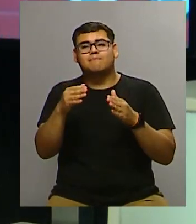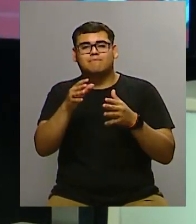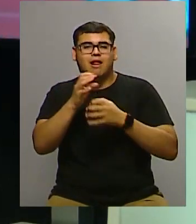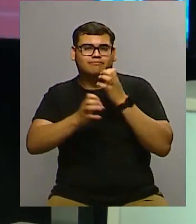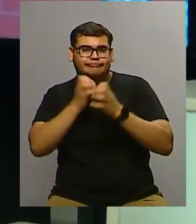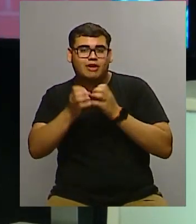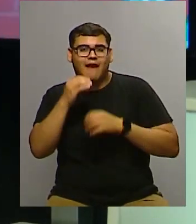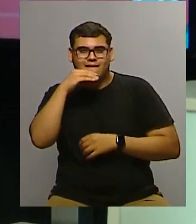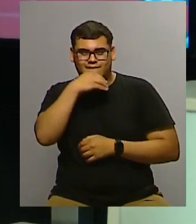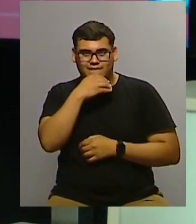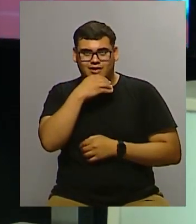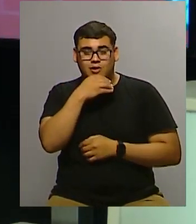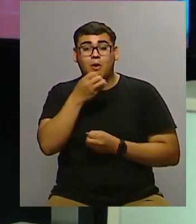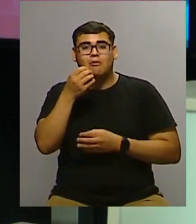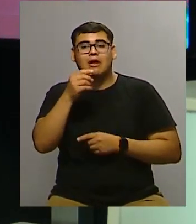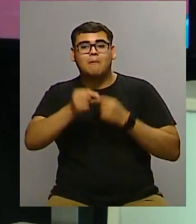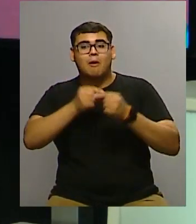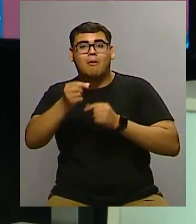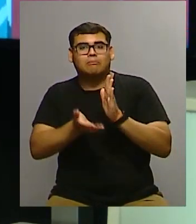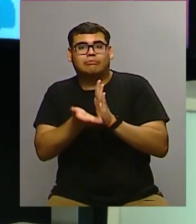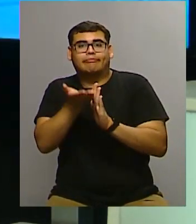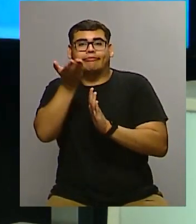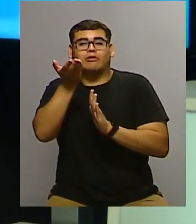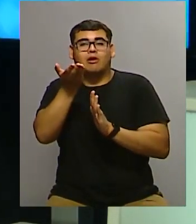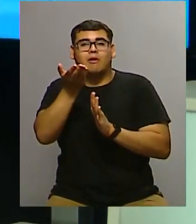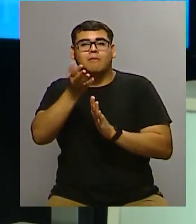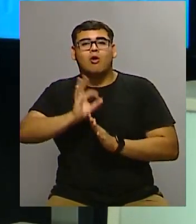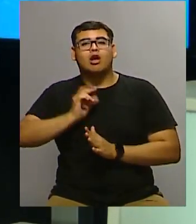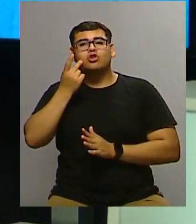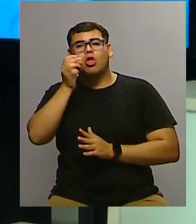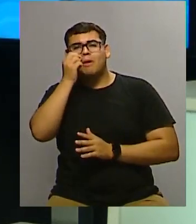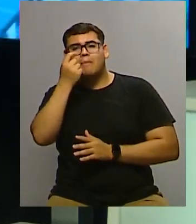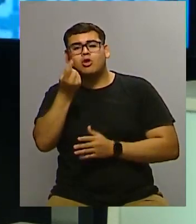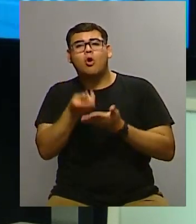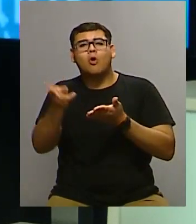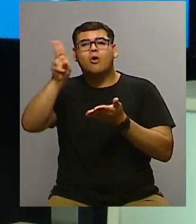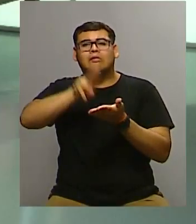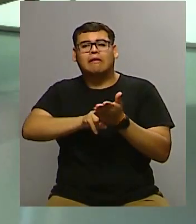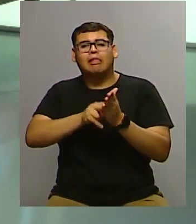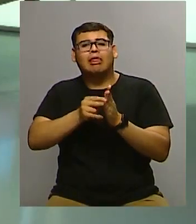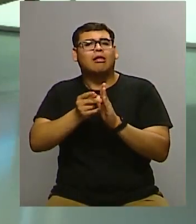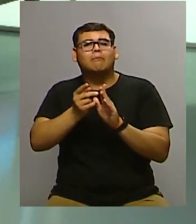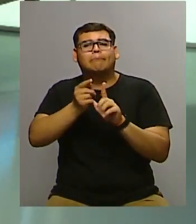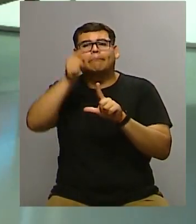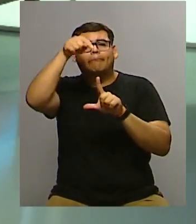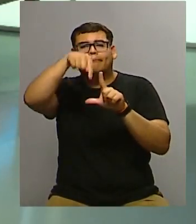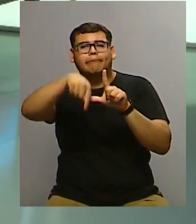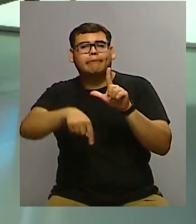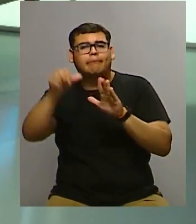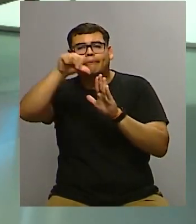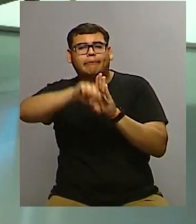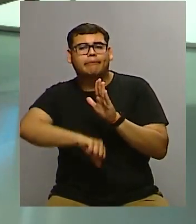consumo. Obviamente todos estaban felices, pero después vino el 2021 y volvió a suceder lo mismo. caída. ¿Cuál es la situación que tenemos hoy